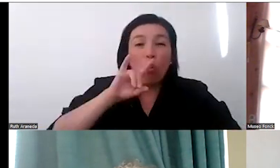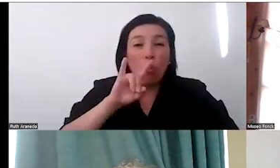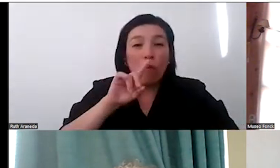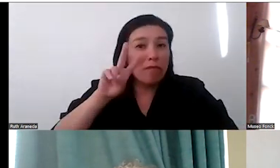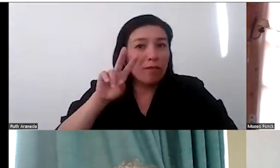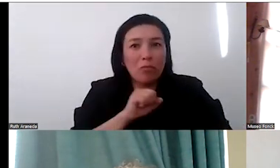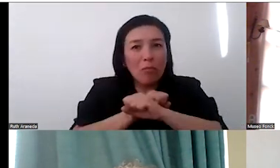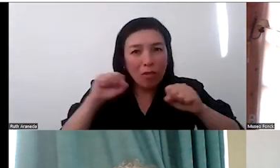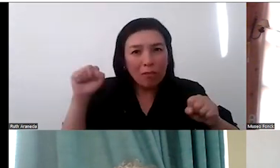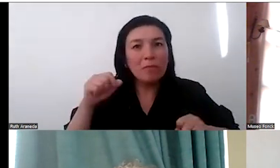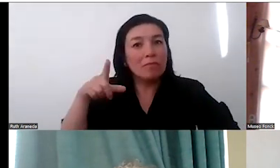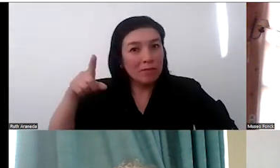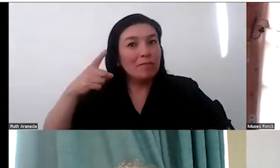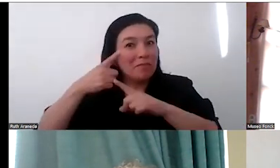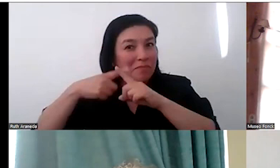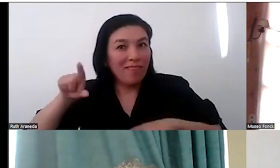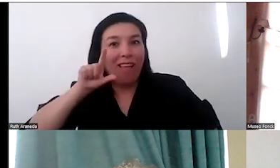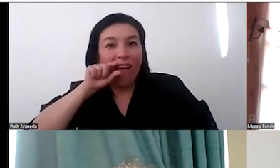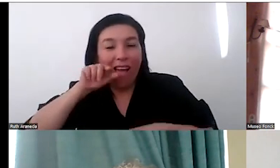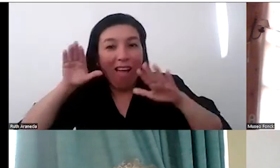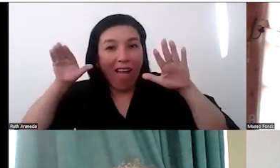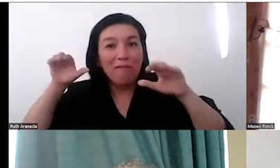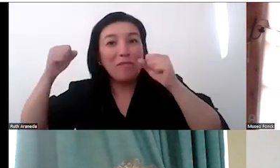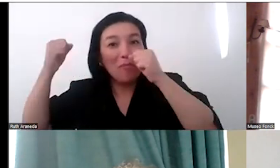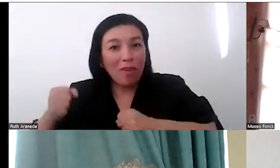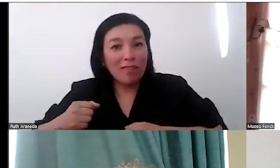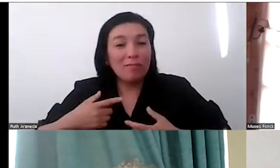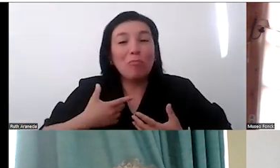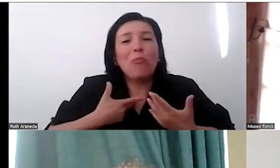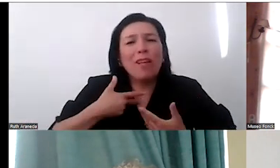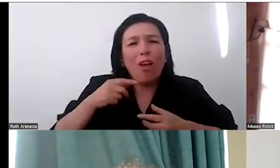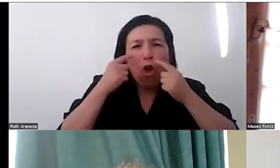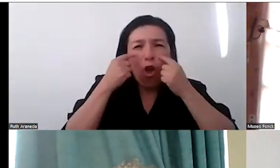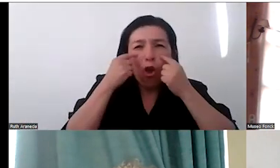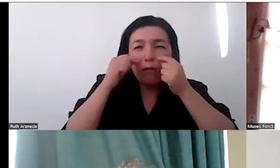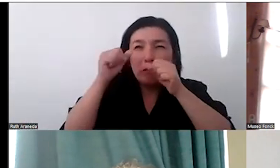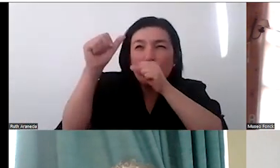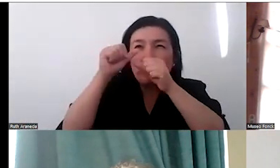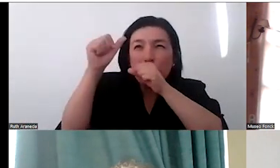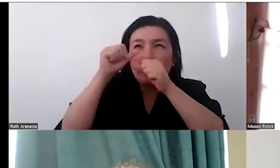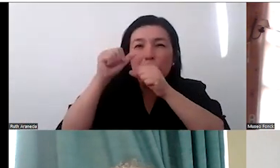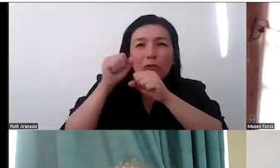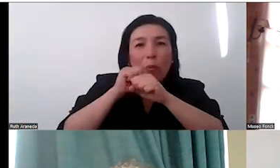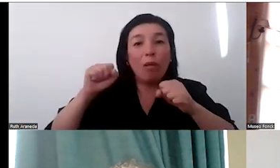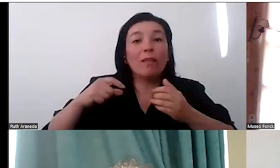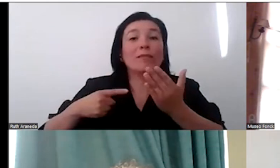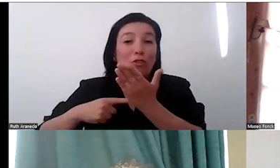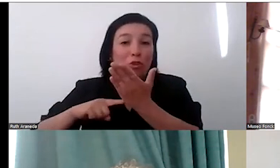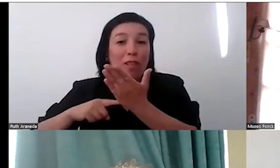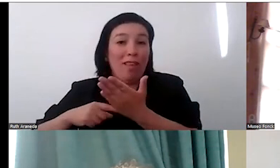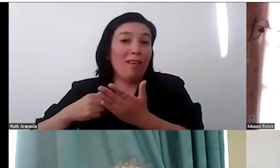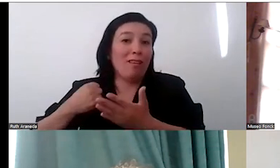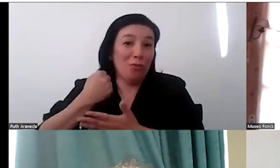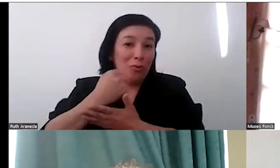ultravioleta, eh, no vamos a poder hacerlo porque nuestros ojos no pueden ver lo que nuestra tecnología nos quiere hacer ver.